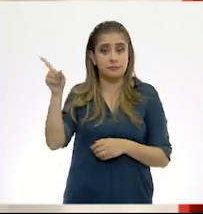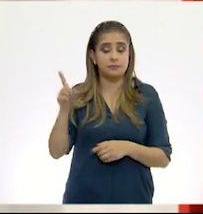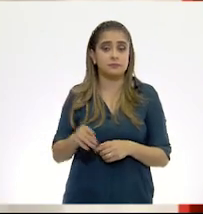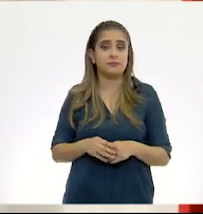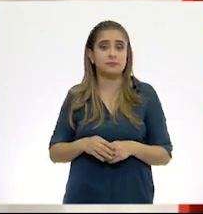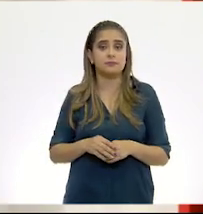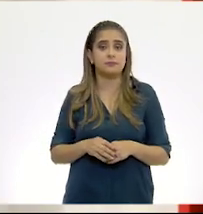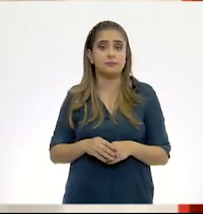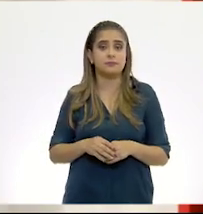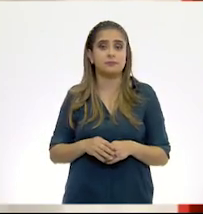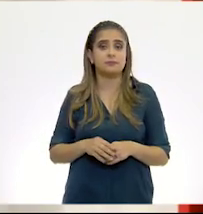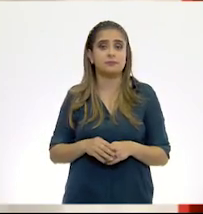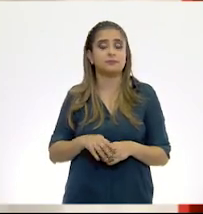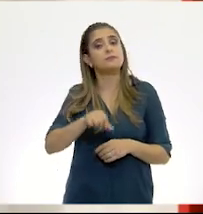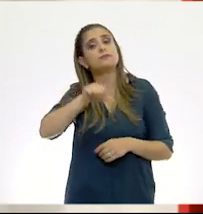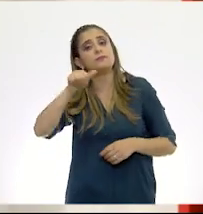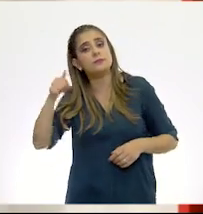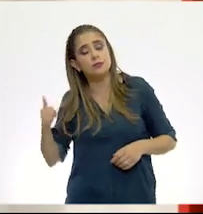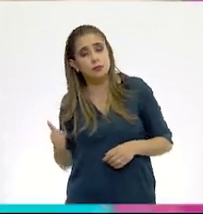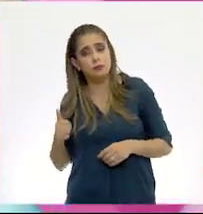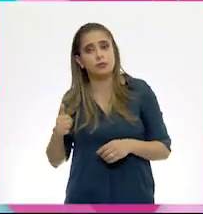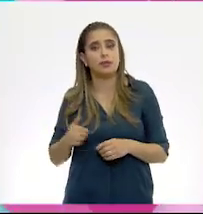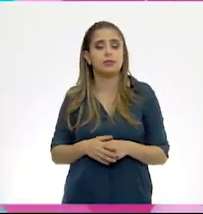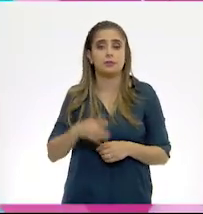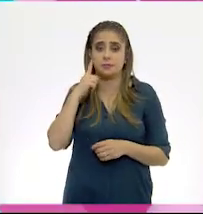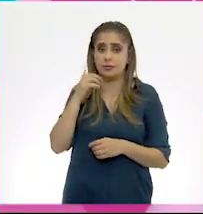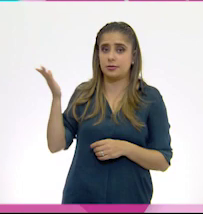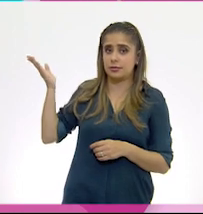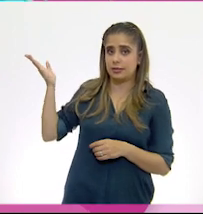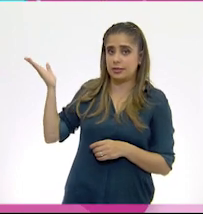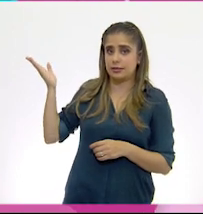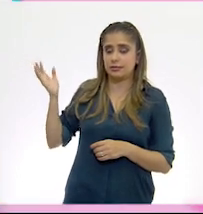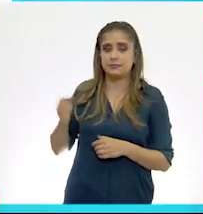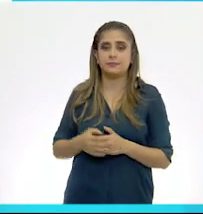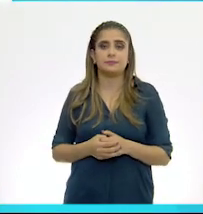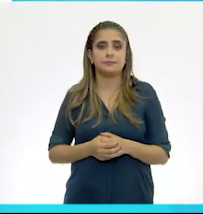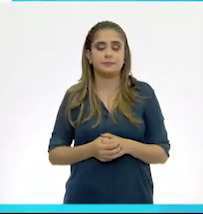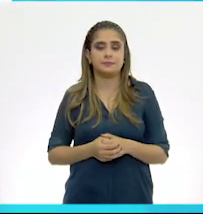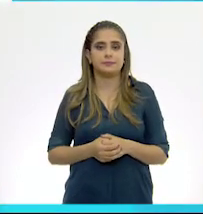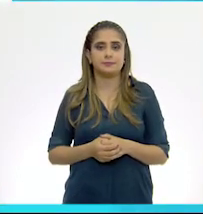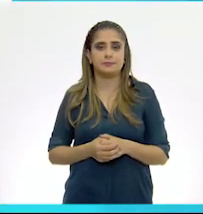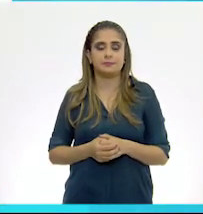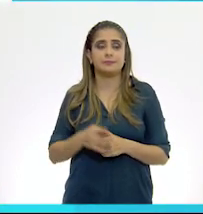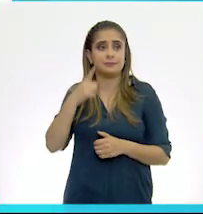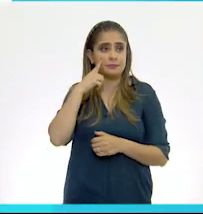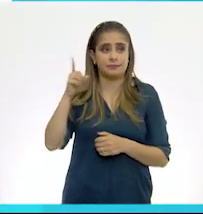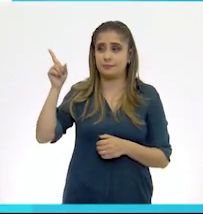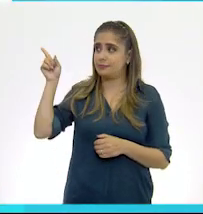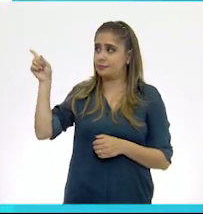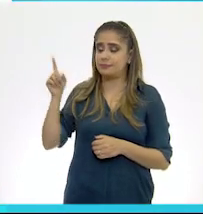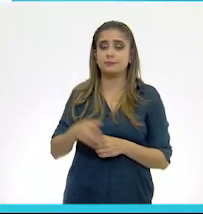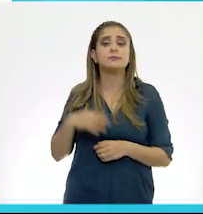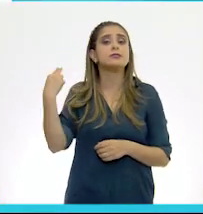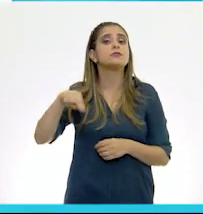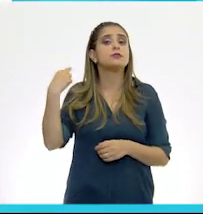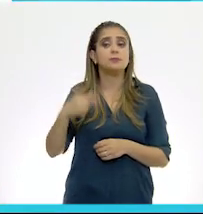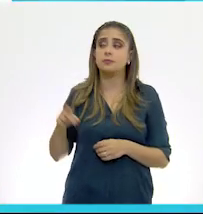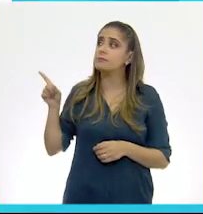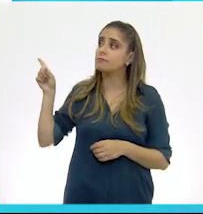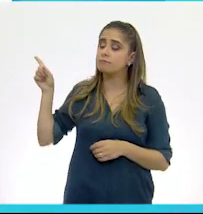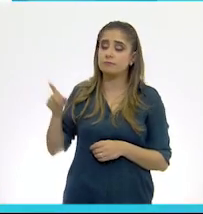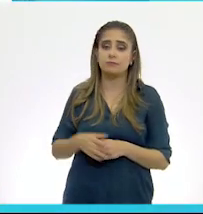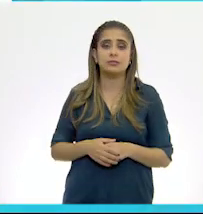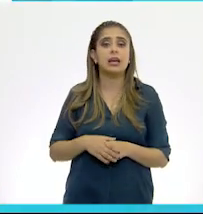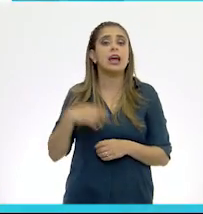la siguiente imagen en la pantalla. A ver, ahí está. ¿Cómo se llama esa figura,